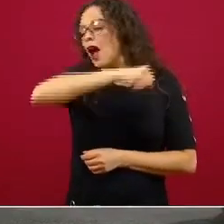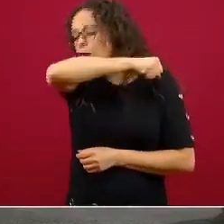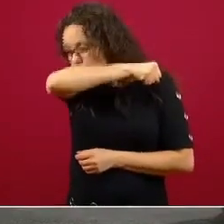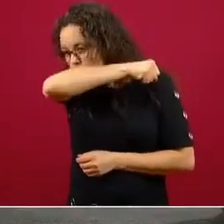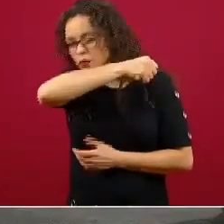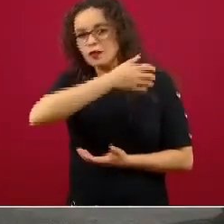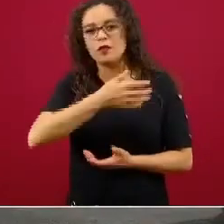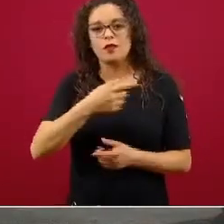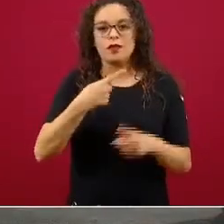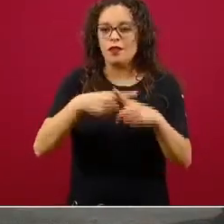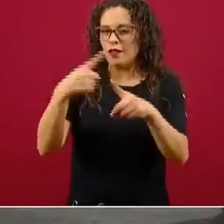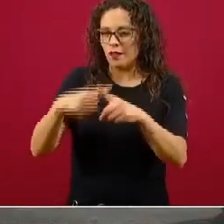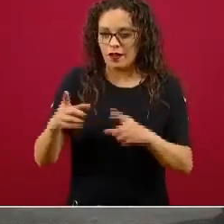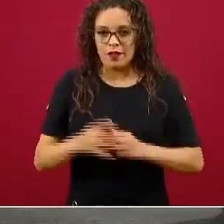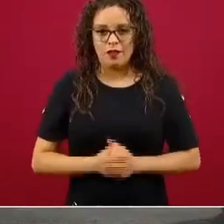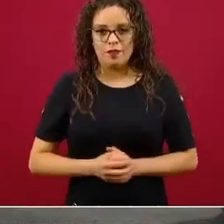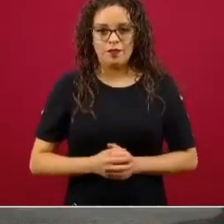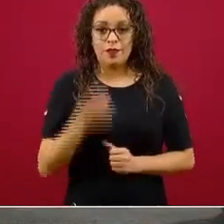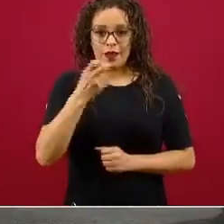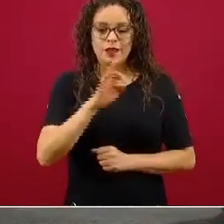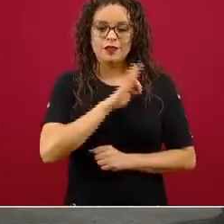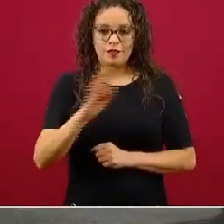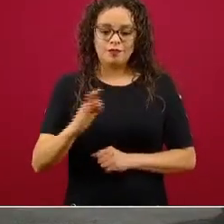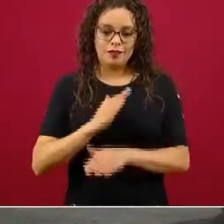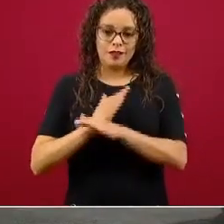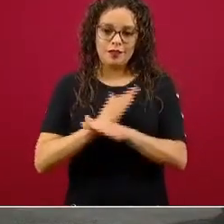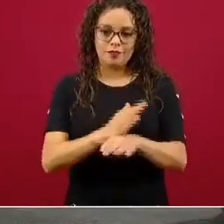compañera, y usted.